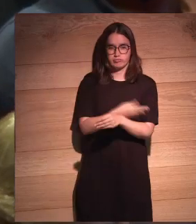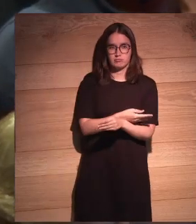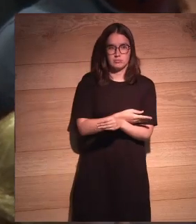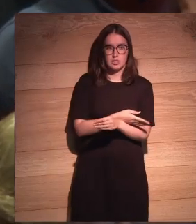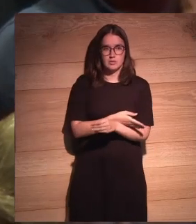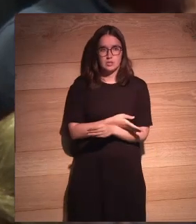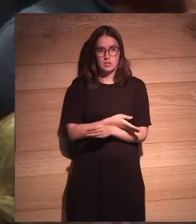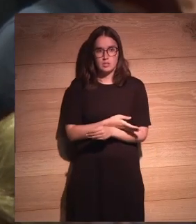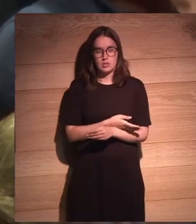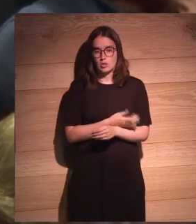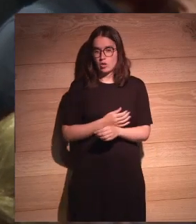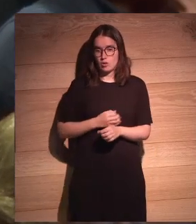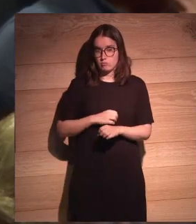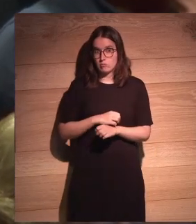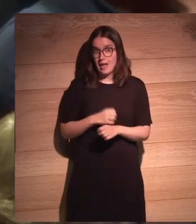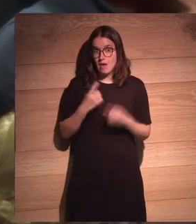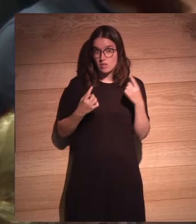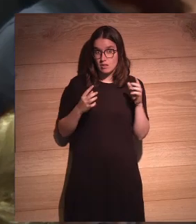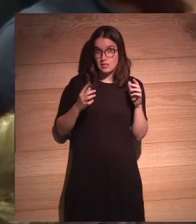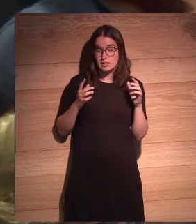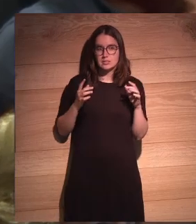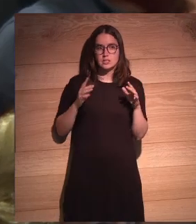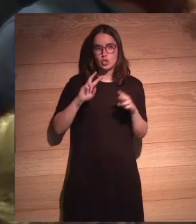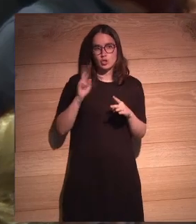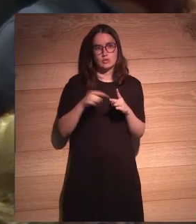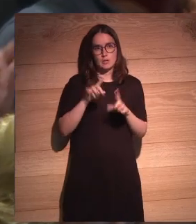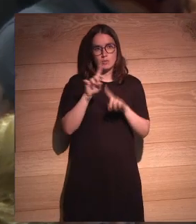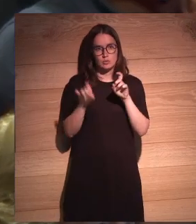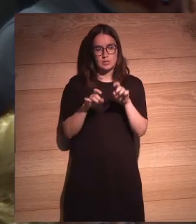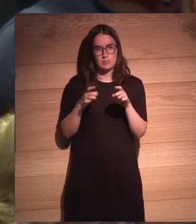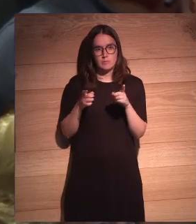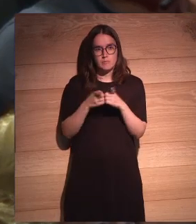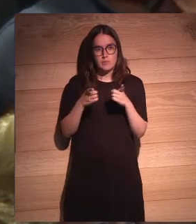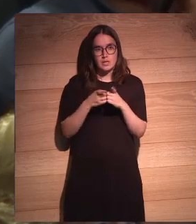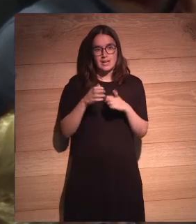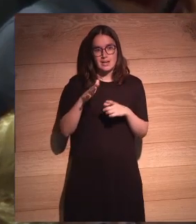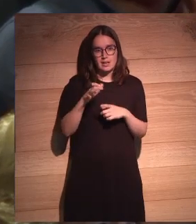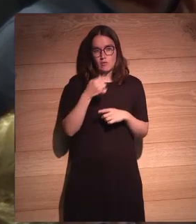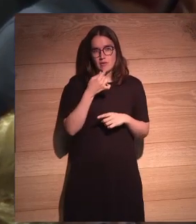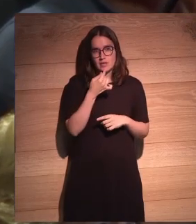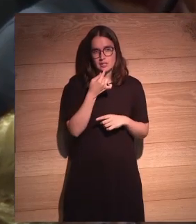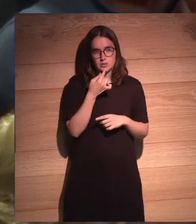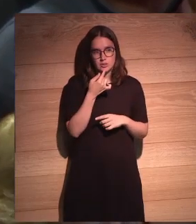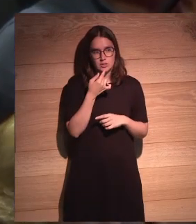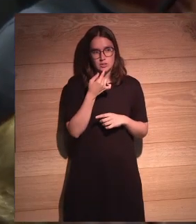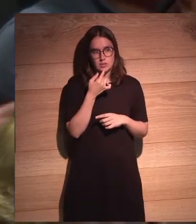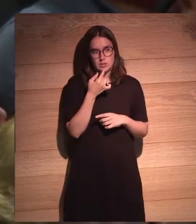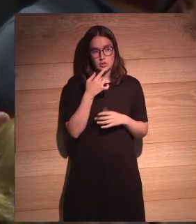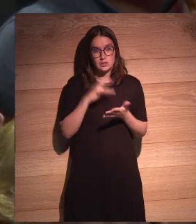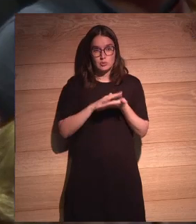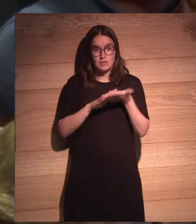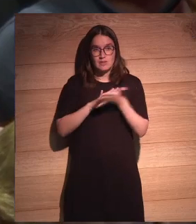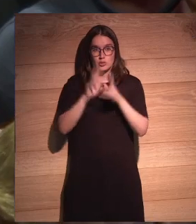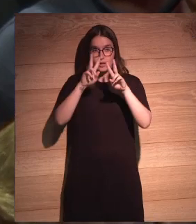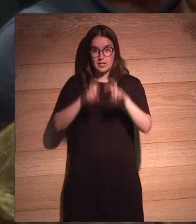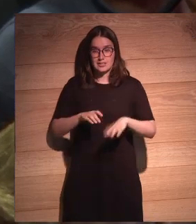pedagógicos hegemónicos a veces. Y otra pregunta muy concreta, Ricardo también la ha tocado, que estamos hablando